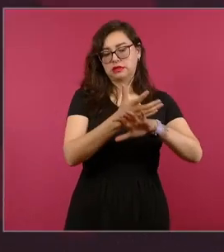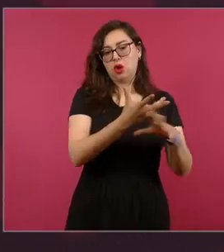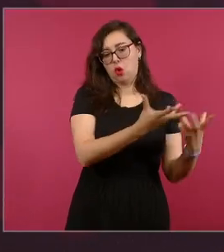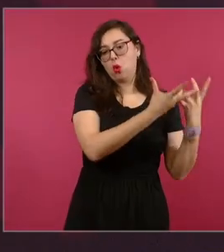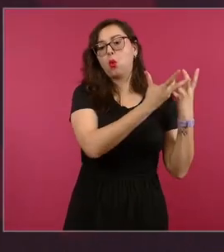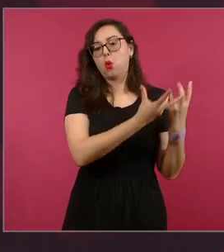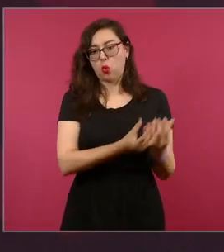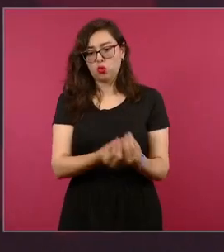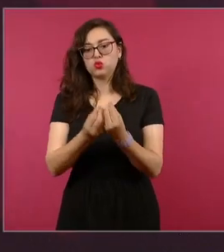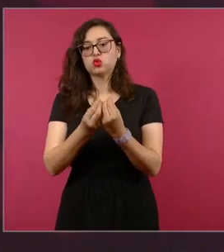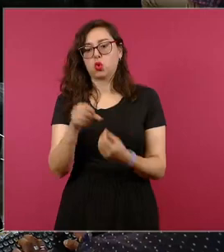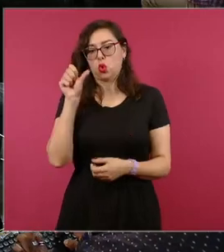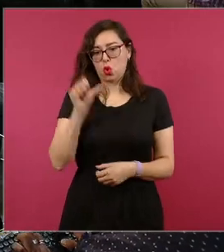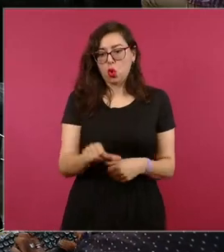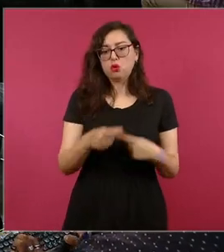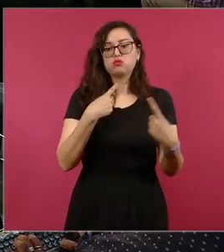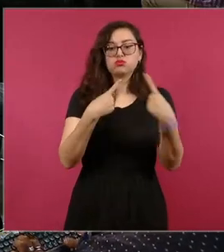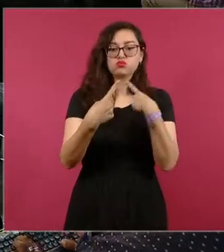en México.